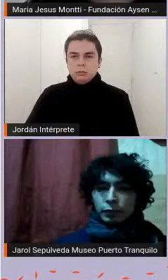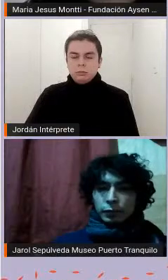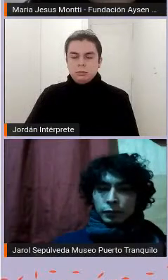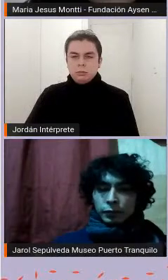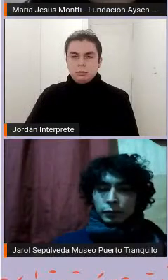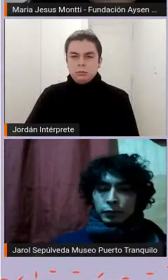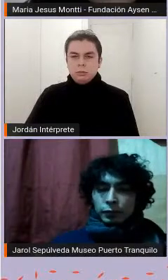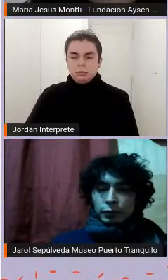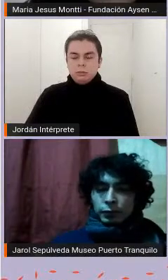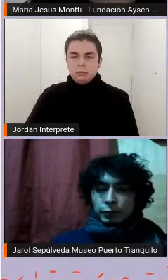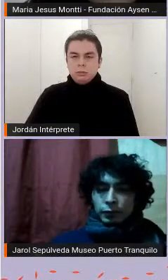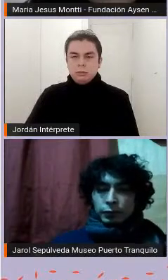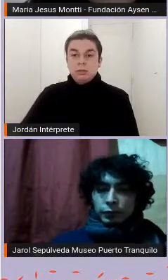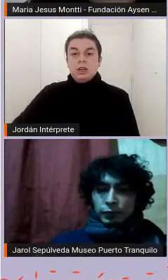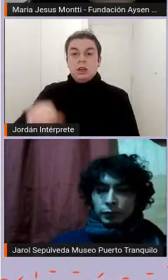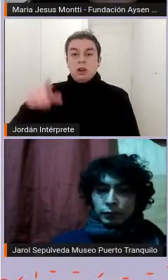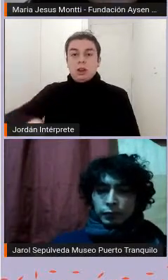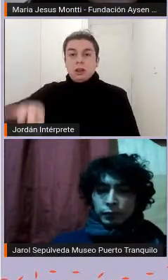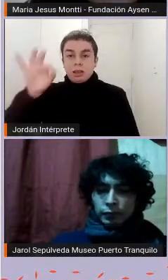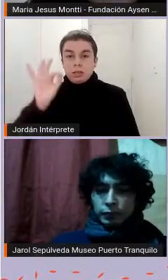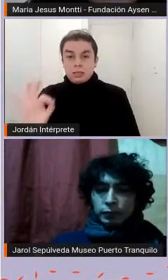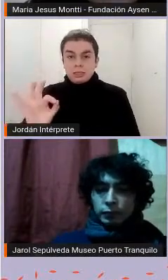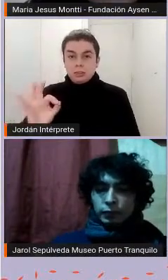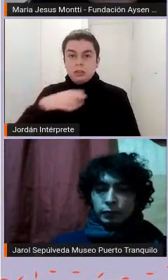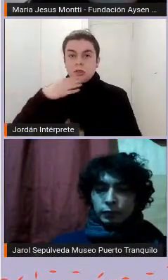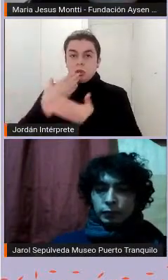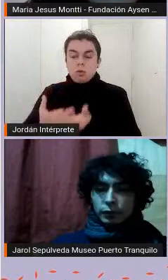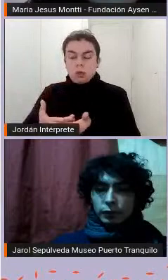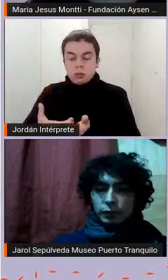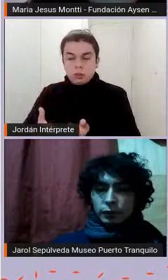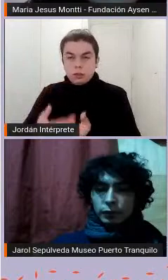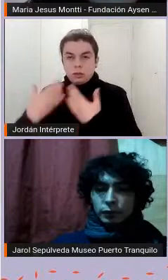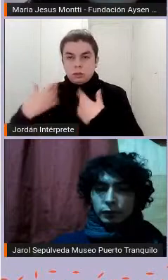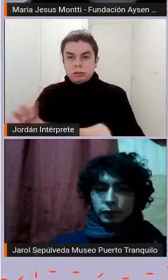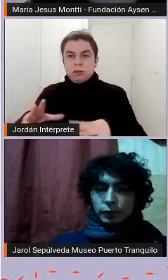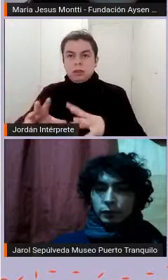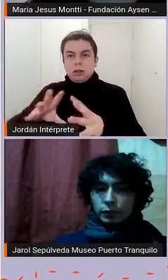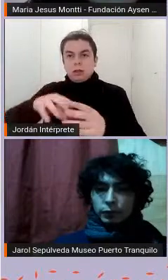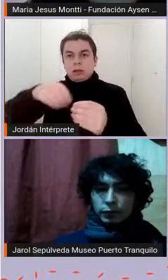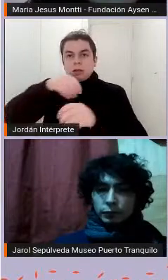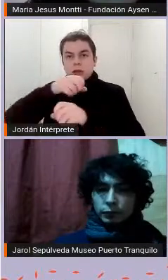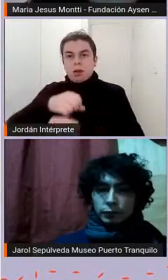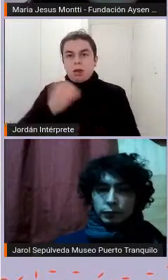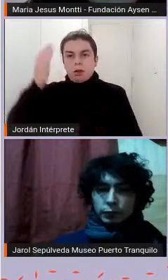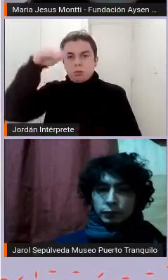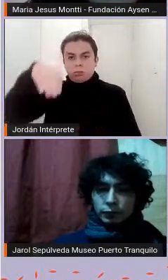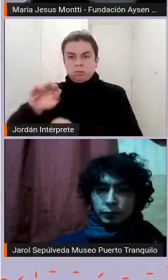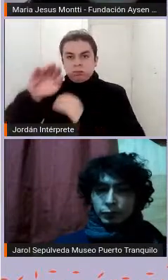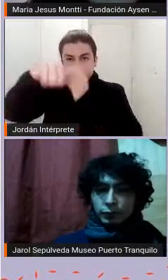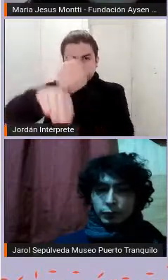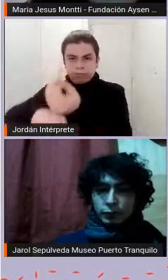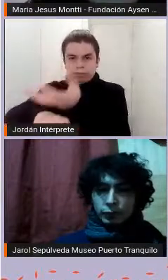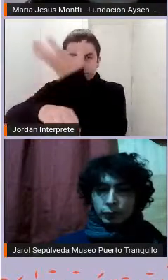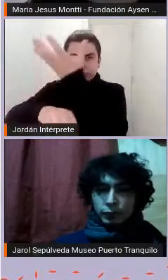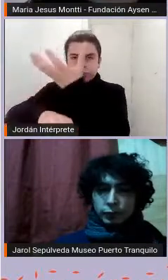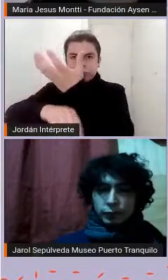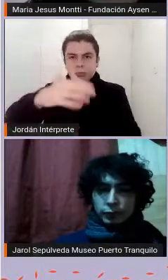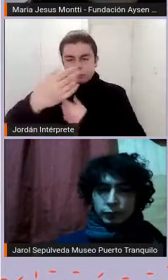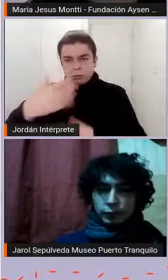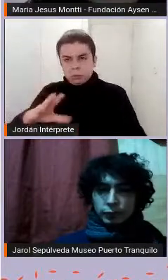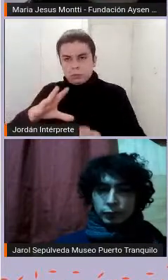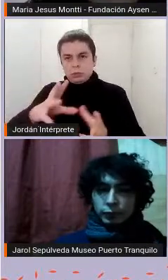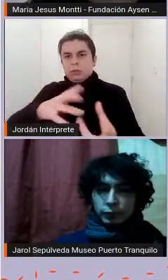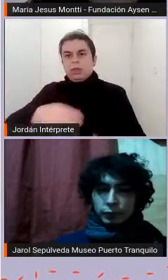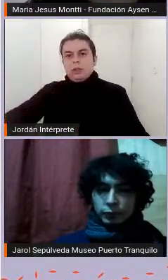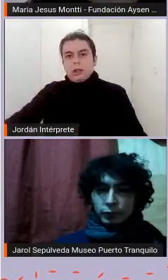Momentos exactos en que ocurre el desarme del campamento. Ya llevamos la mitad de la ballena levantada, falta la otra mitad, la